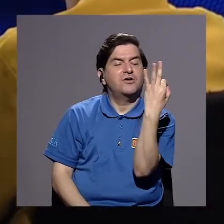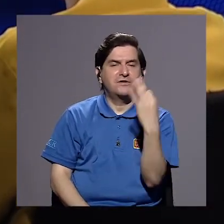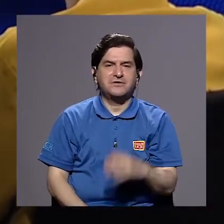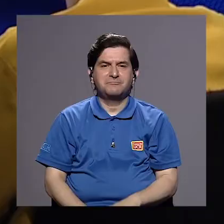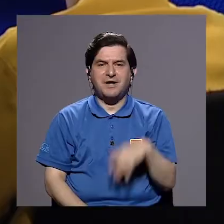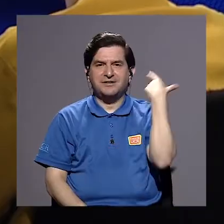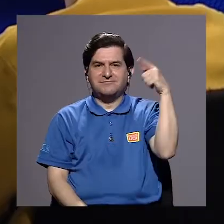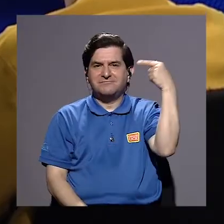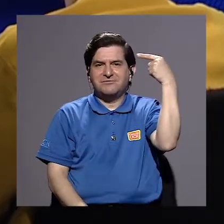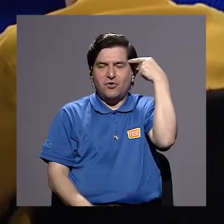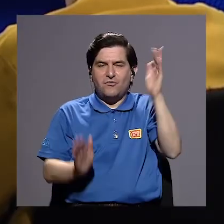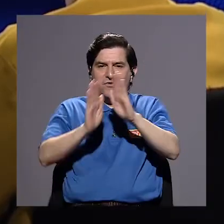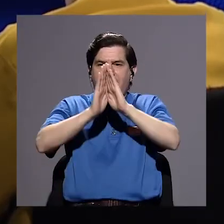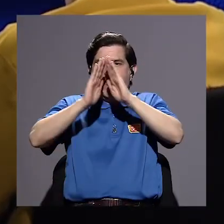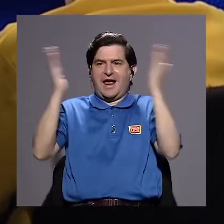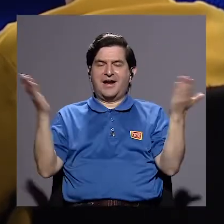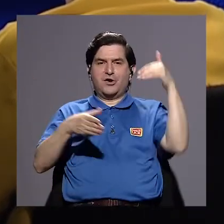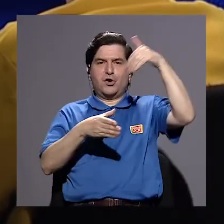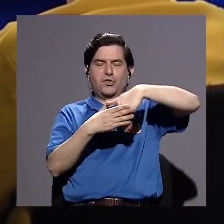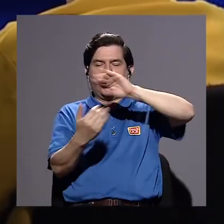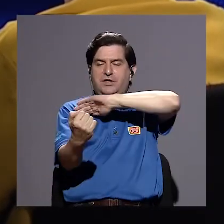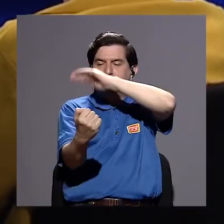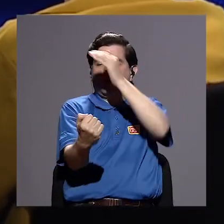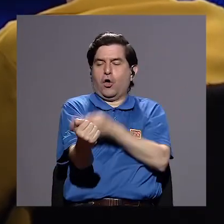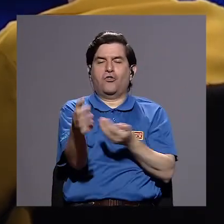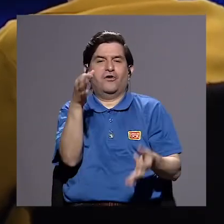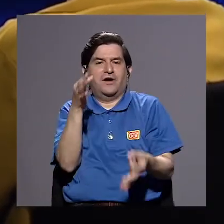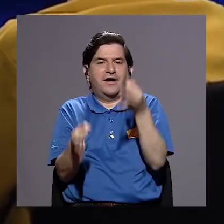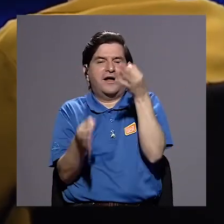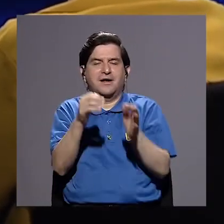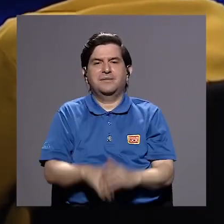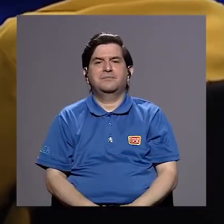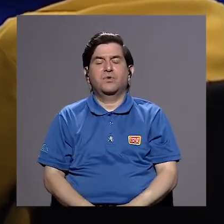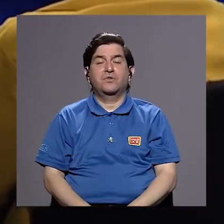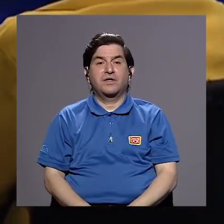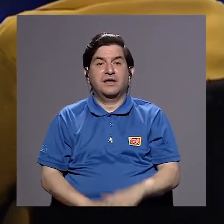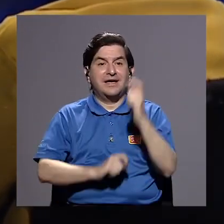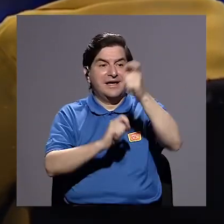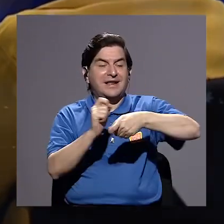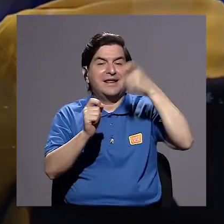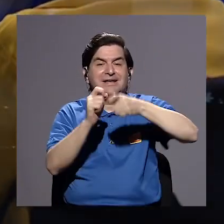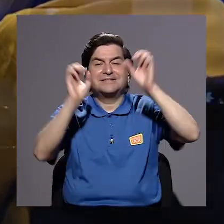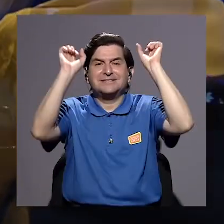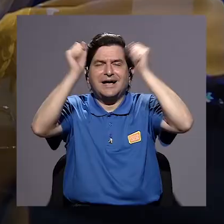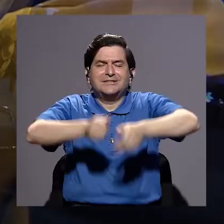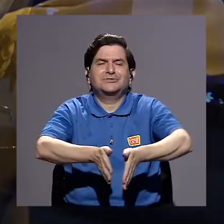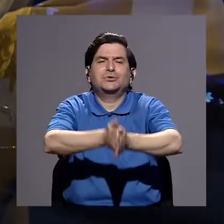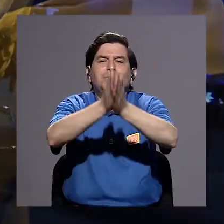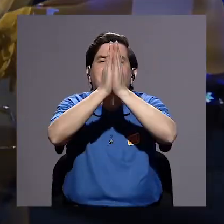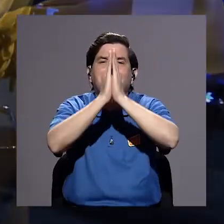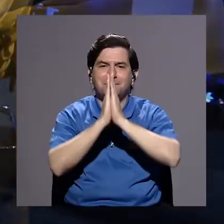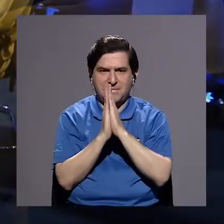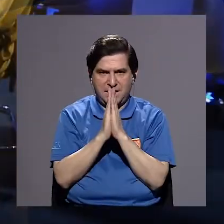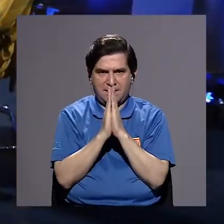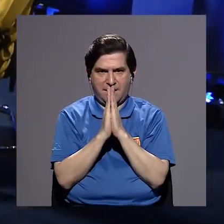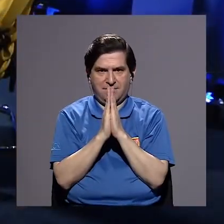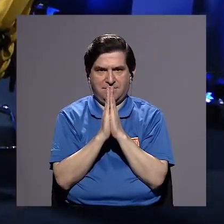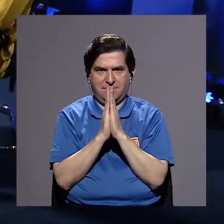formas de gobierno abierto dentro del Poder Judicial para precisamente poder pedir